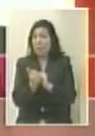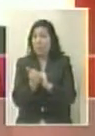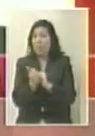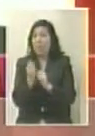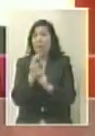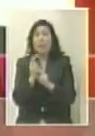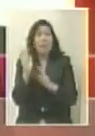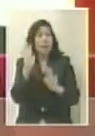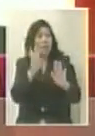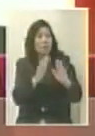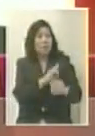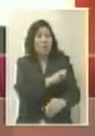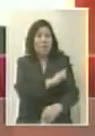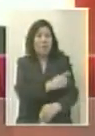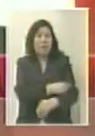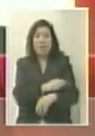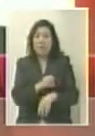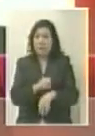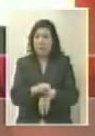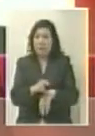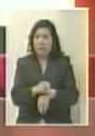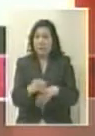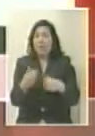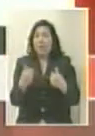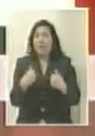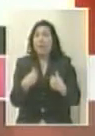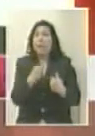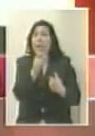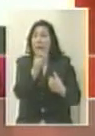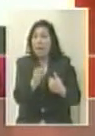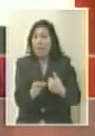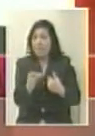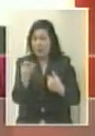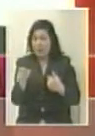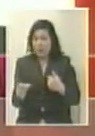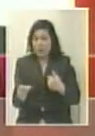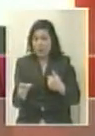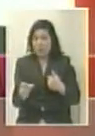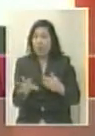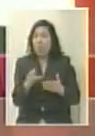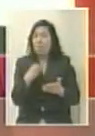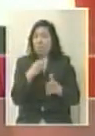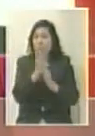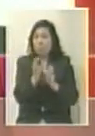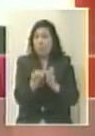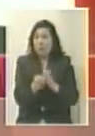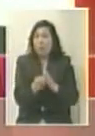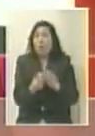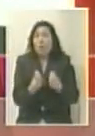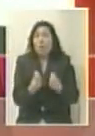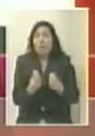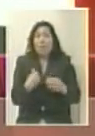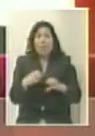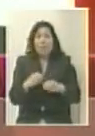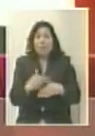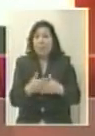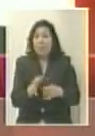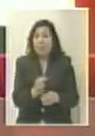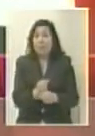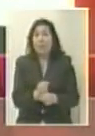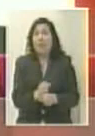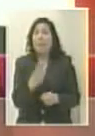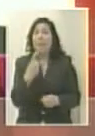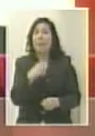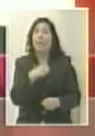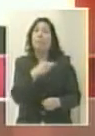ello necesitamos fortalecer la capacidad que tienen las personas y los ciudadanos de adaptarse a estas consecuencias. La adaptación es